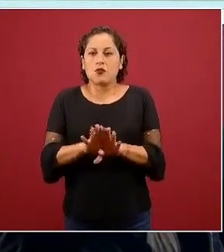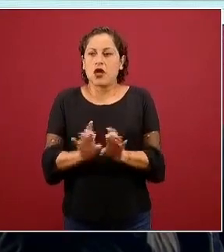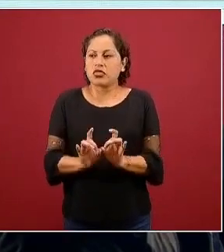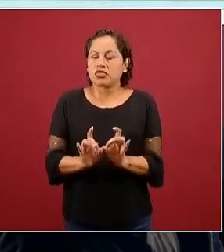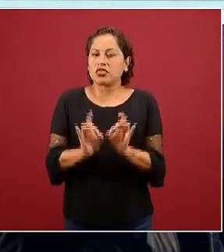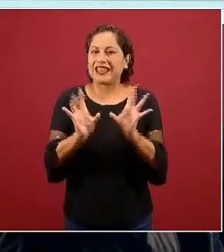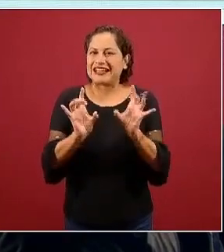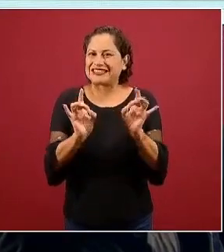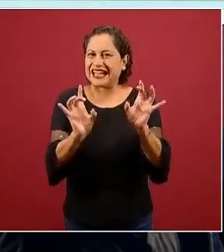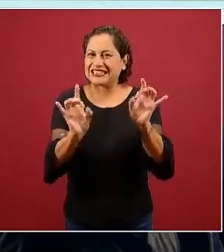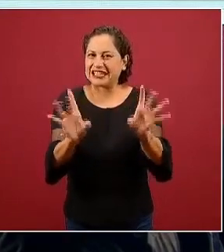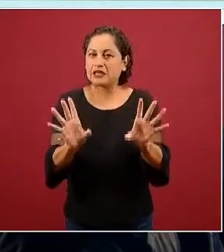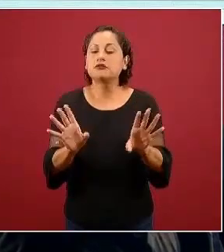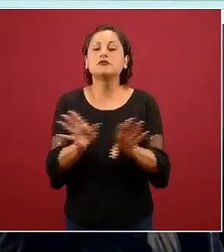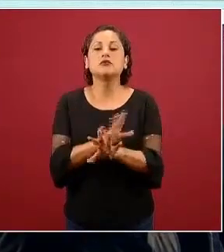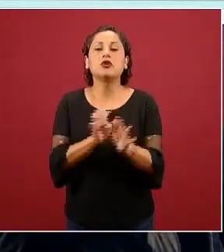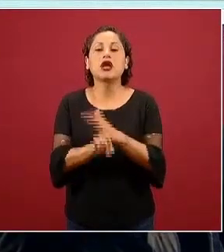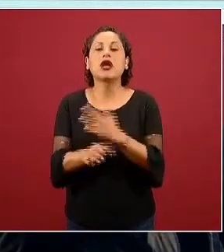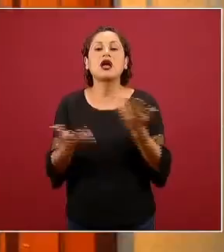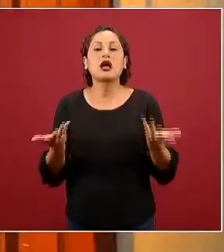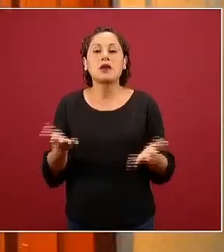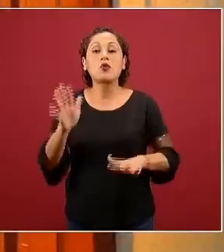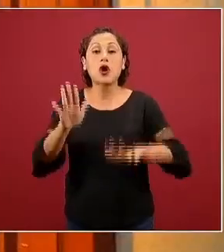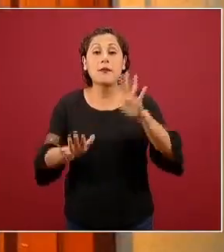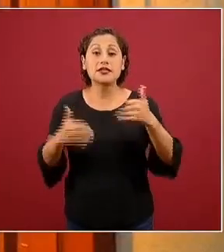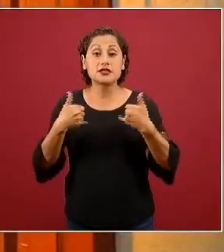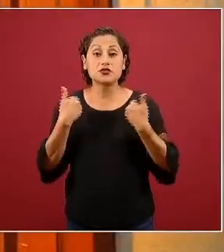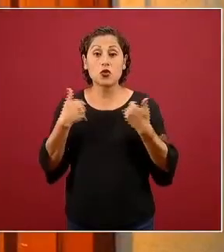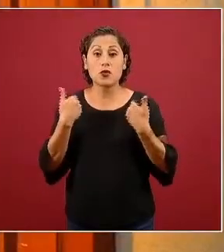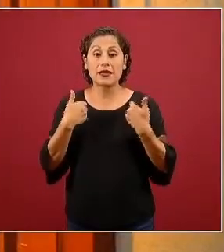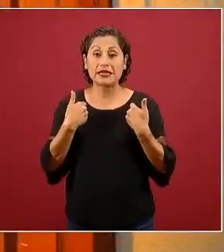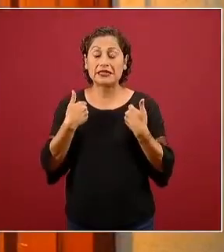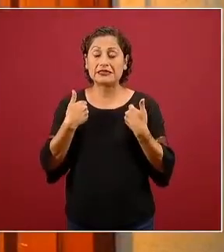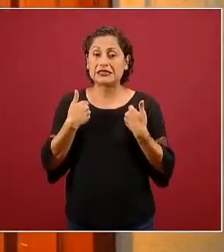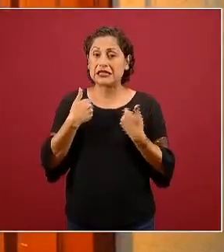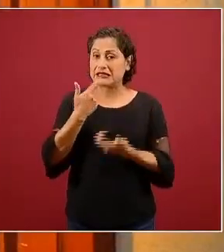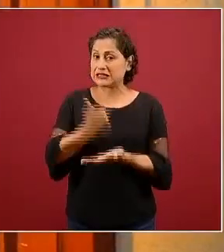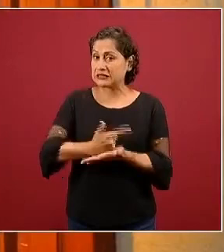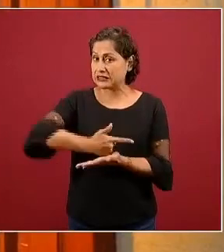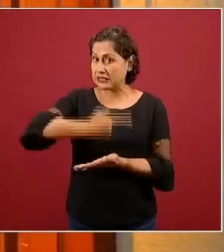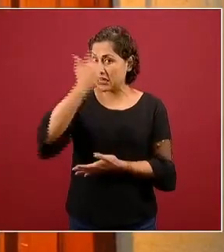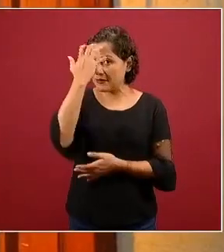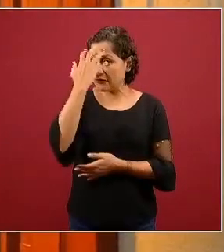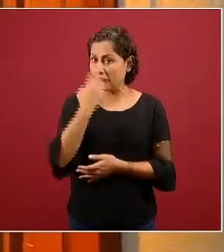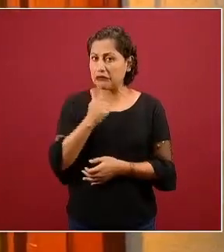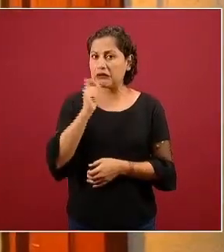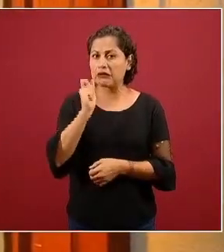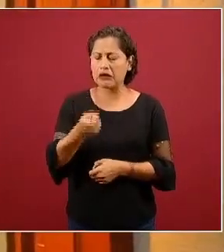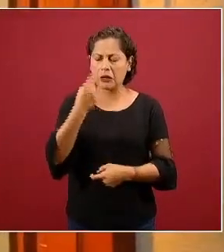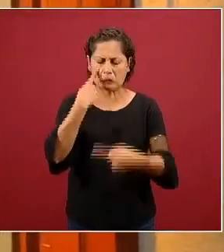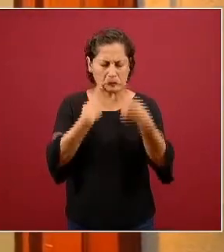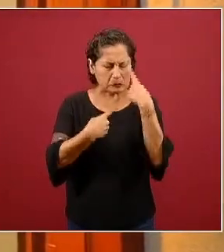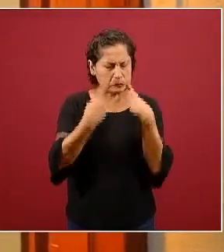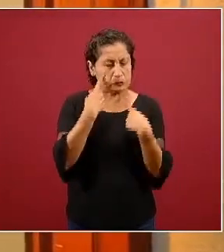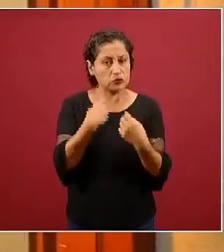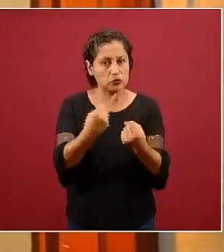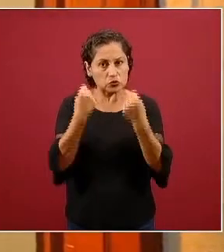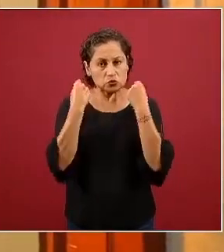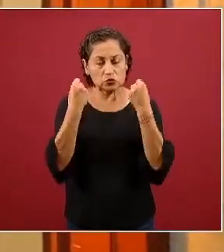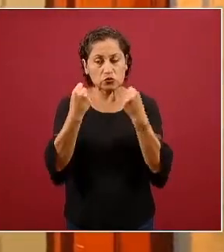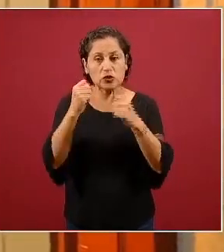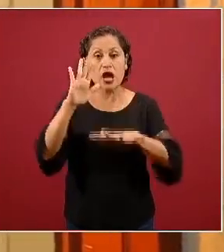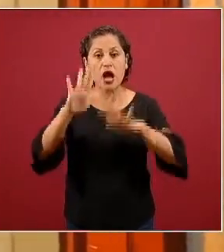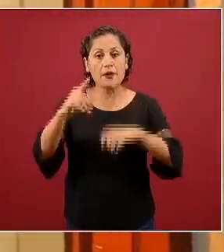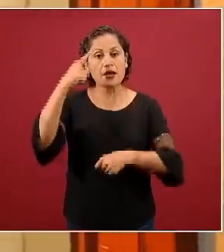como en caer en episodios de llanto, tienen alteraciones en la memoria, en la atención y en